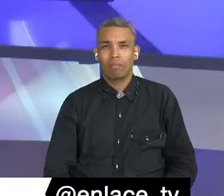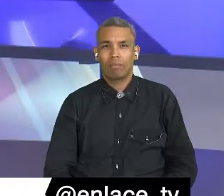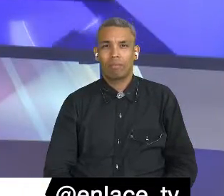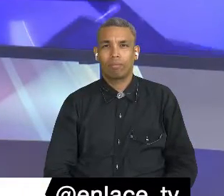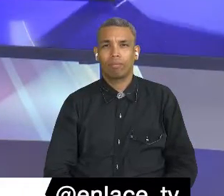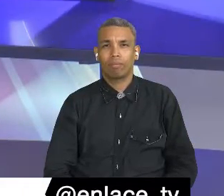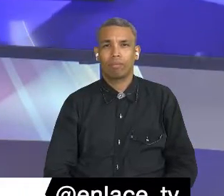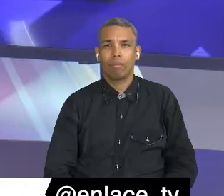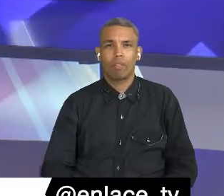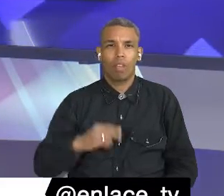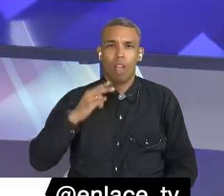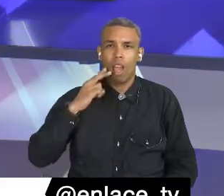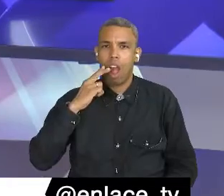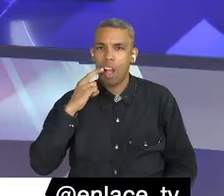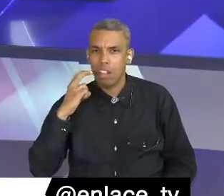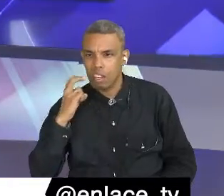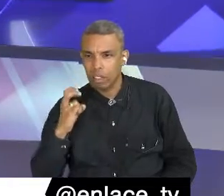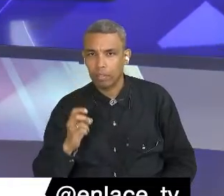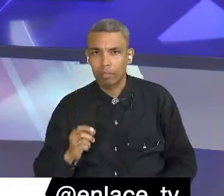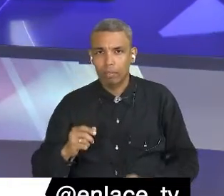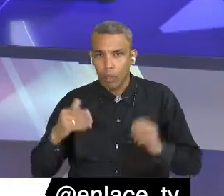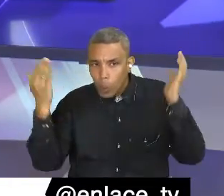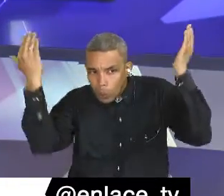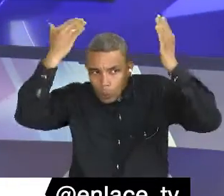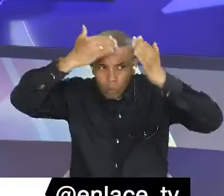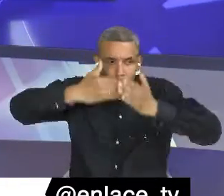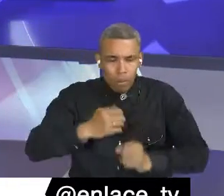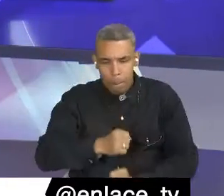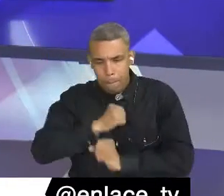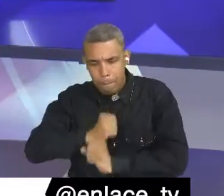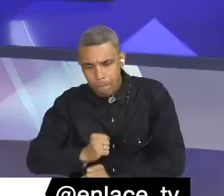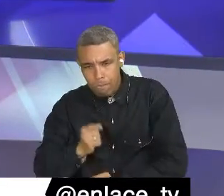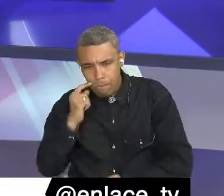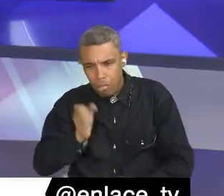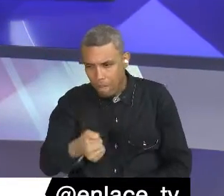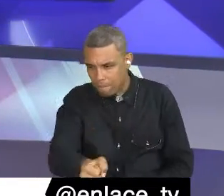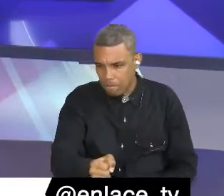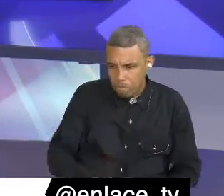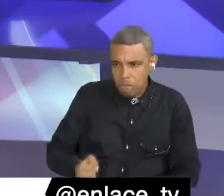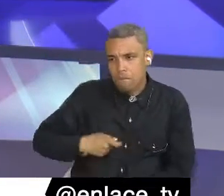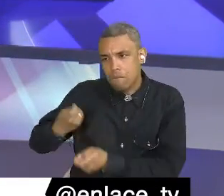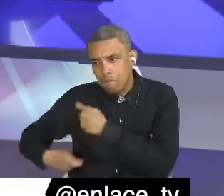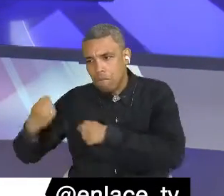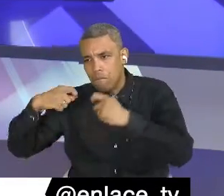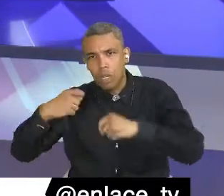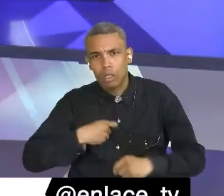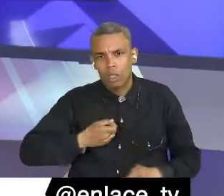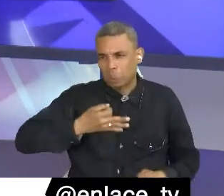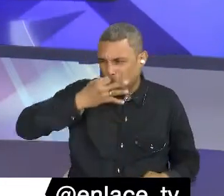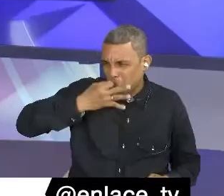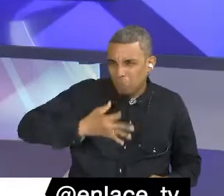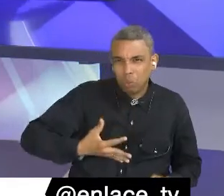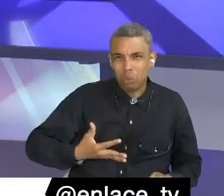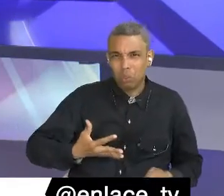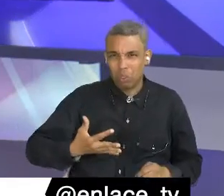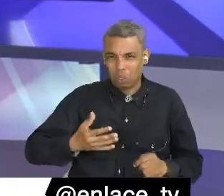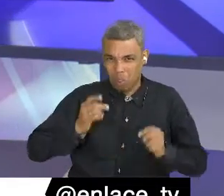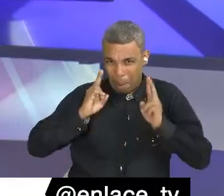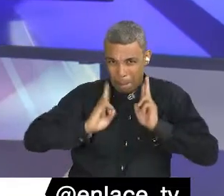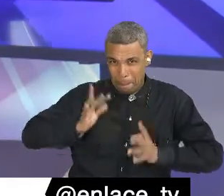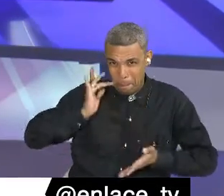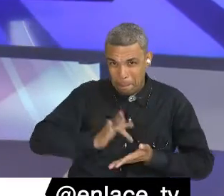Carne que no era apta para el consumo humano fue incautada por la Policía Nacional. El alimento era transportado en un vehículo sin